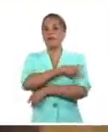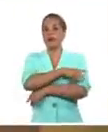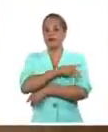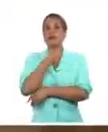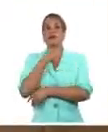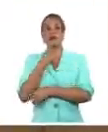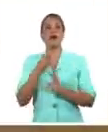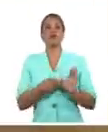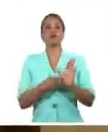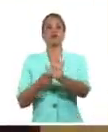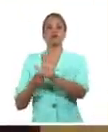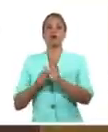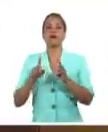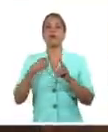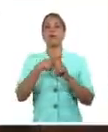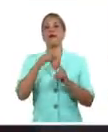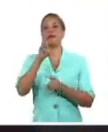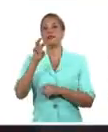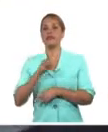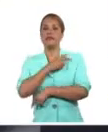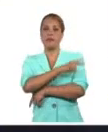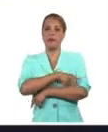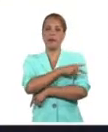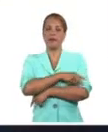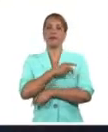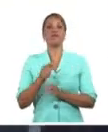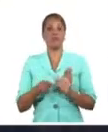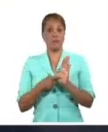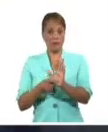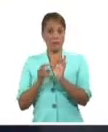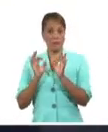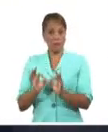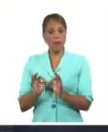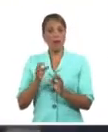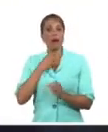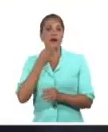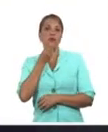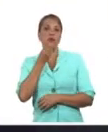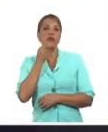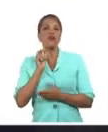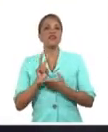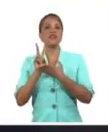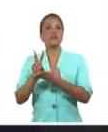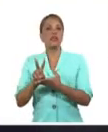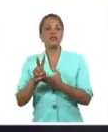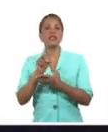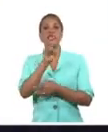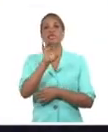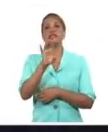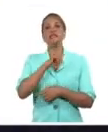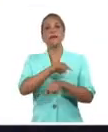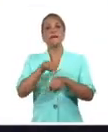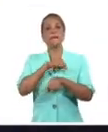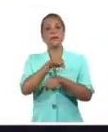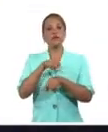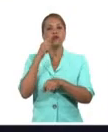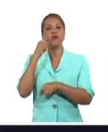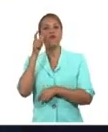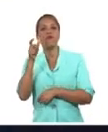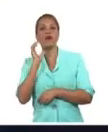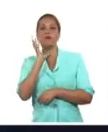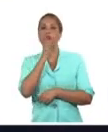exposición a más de 30 ciudades. Esta muestra permitirá a los visitantes experimentar durante 15 minutos el universo onírico